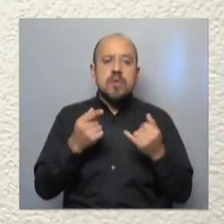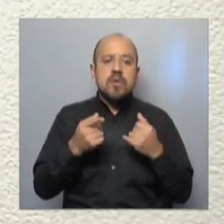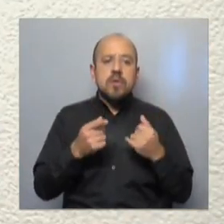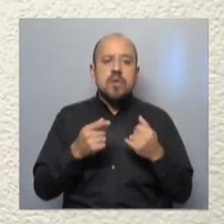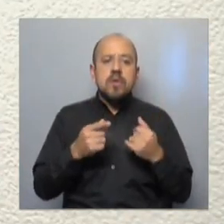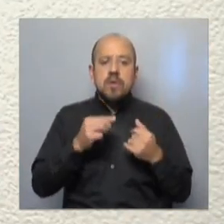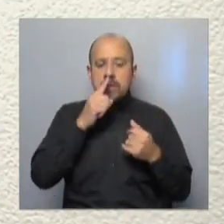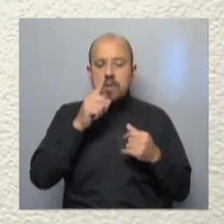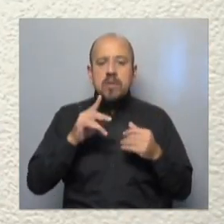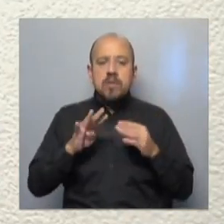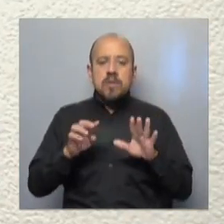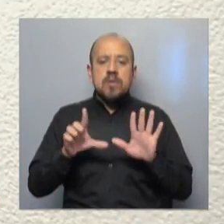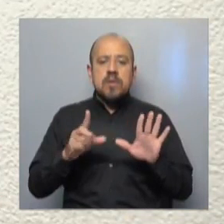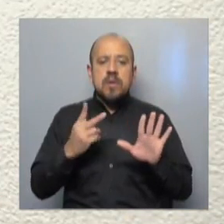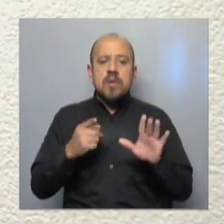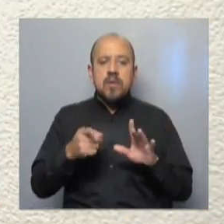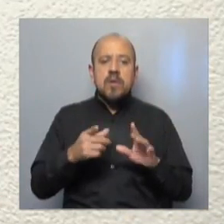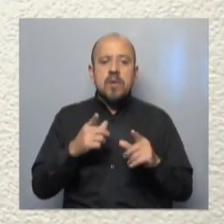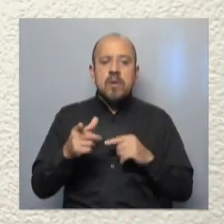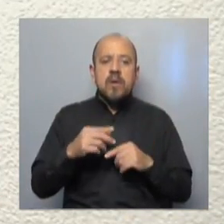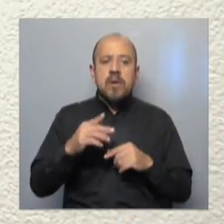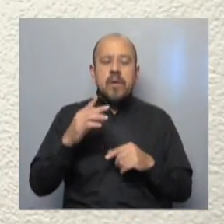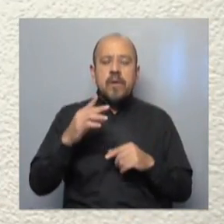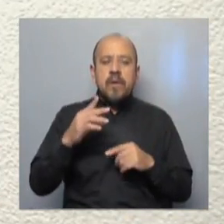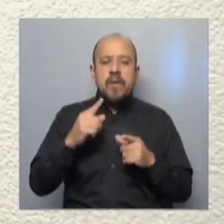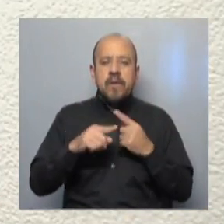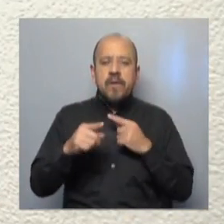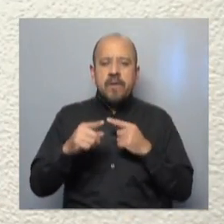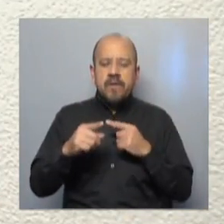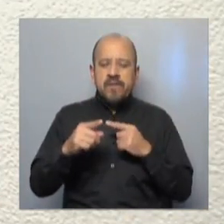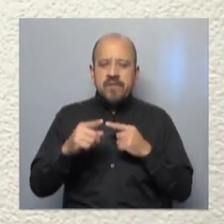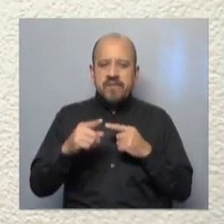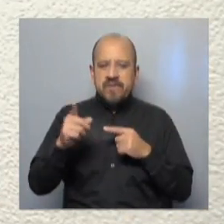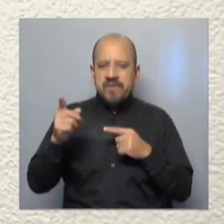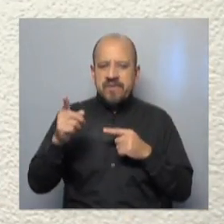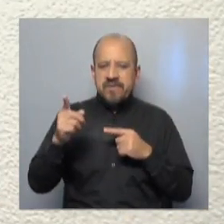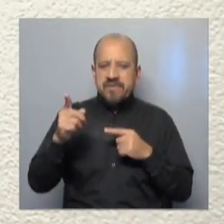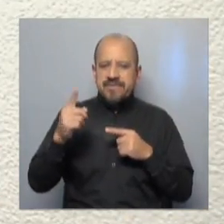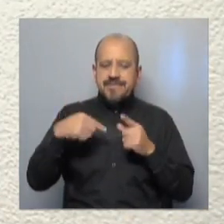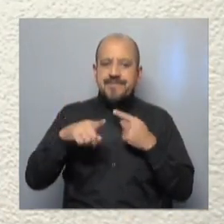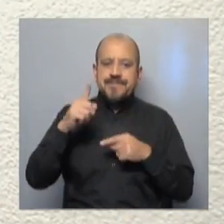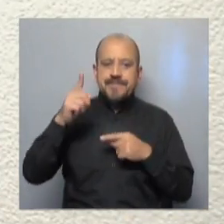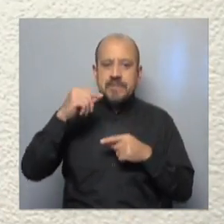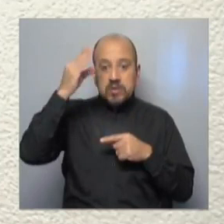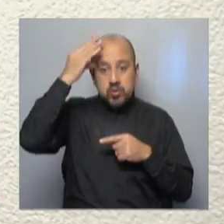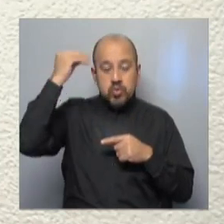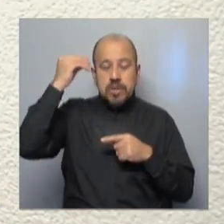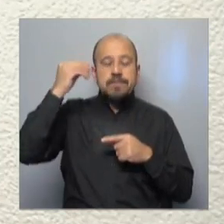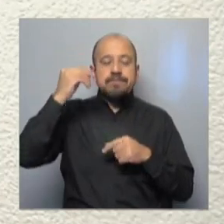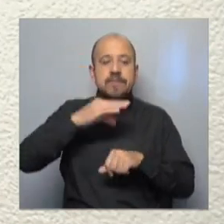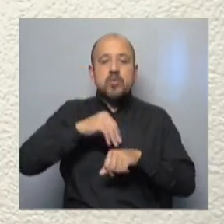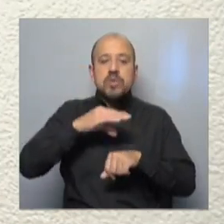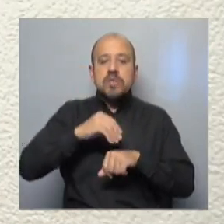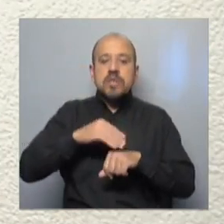72 de una cumbre que hubo en estocolmo pero los ambientalistas uruguayas y uruguayos este